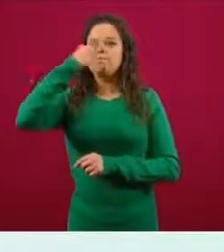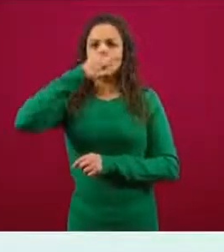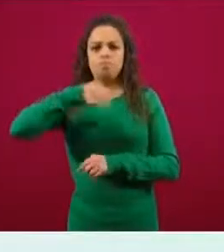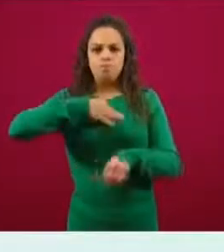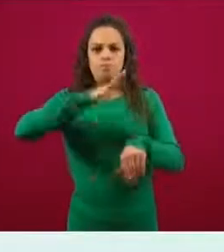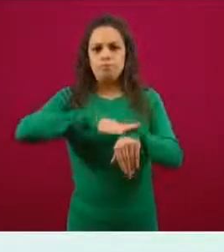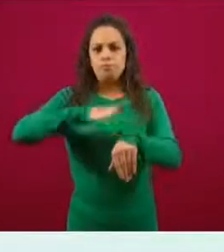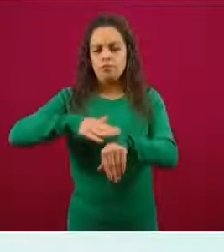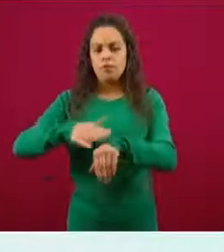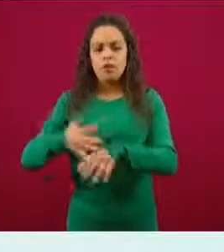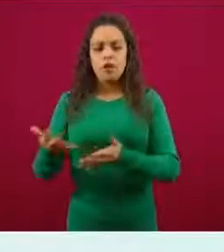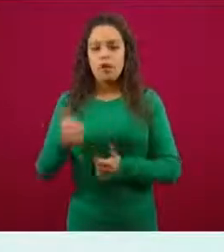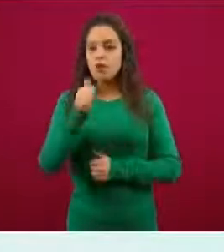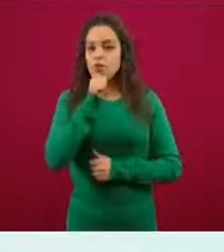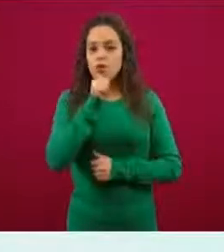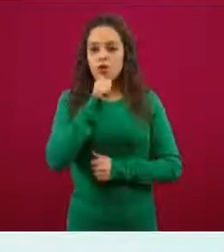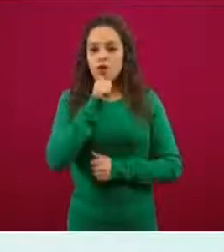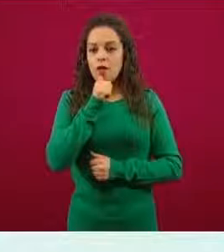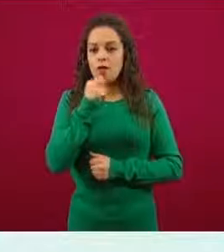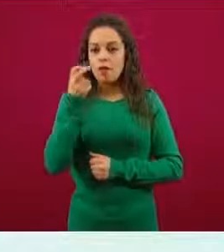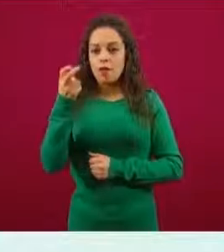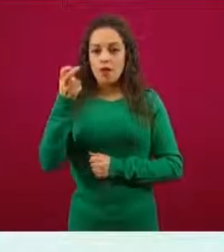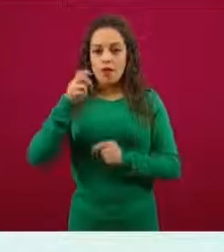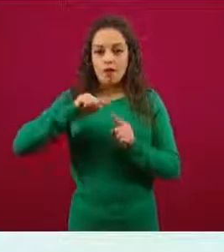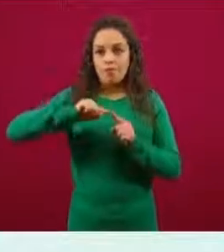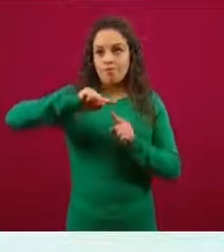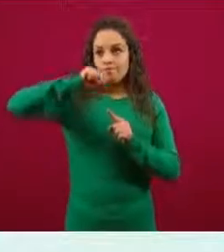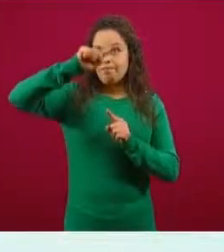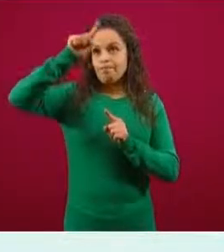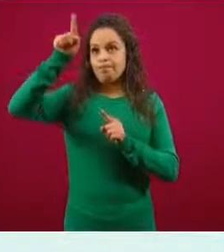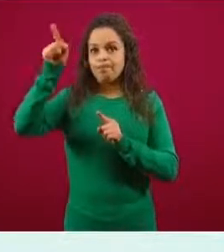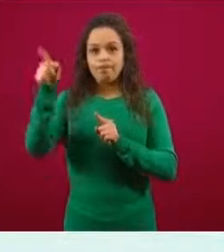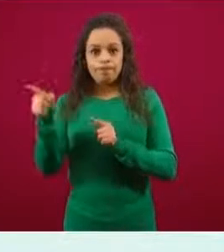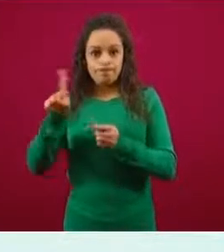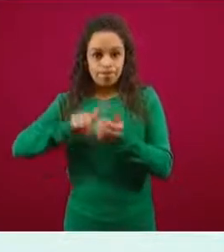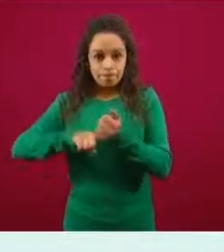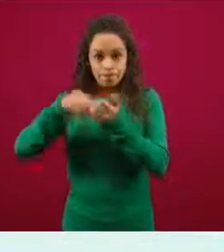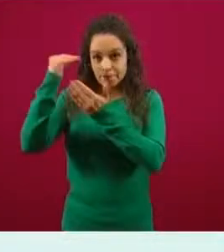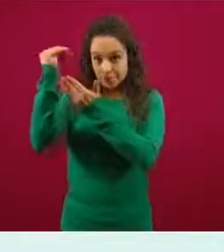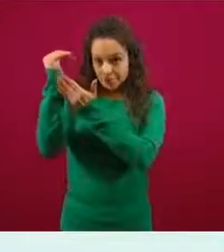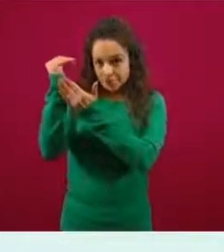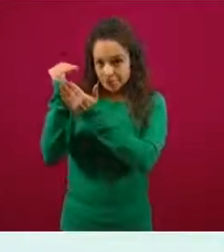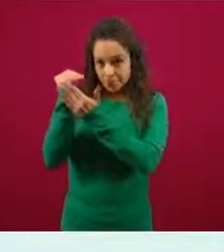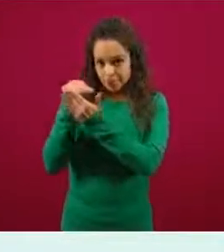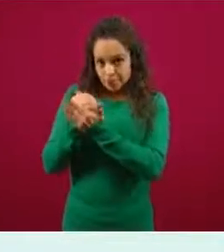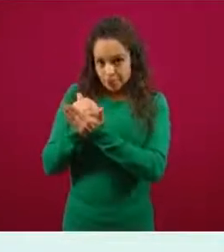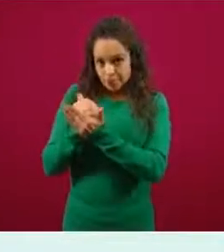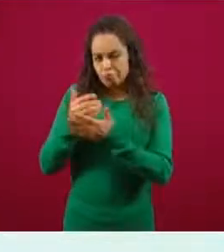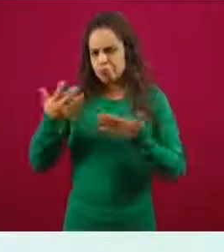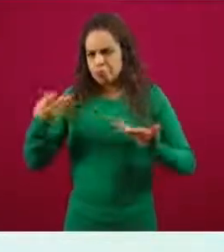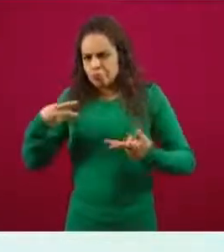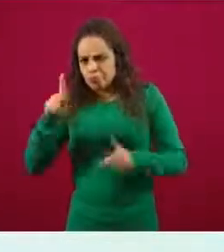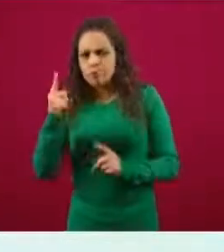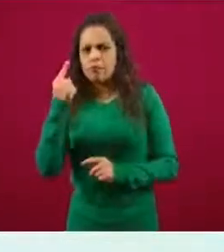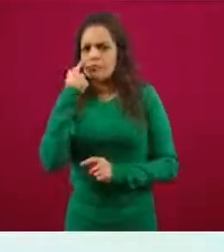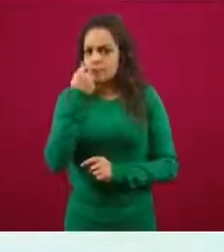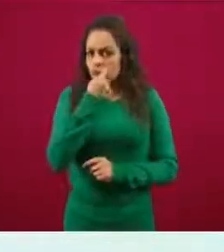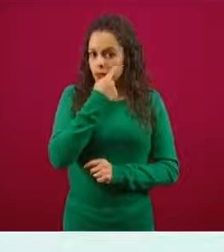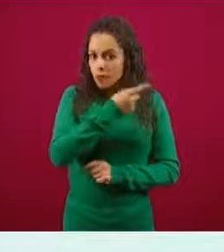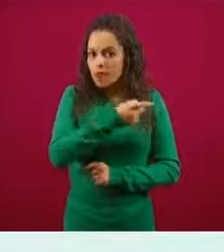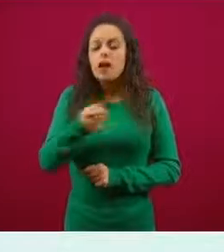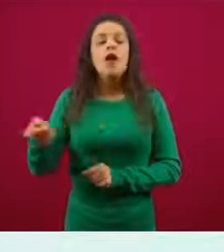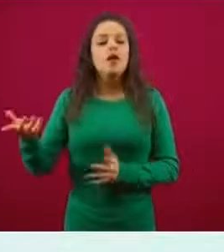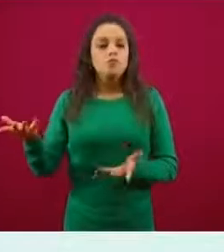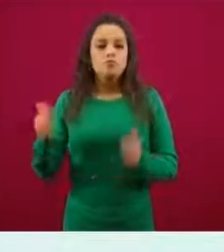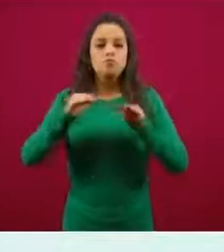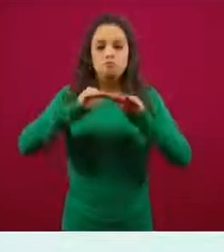observados este punto de inflexión, este punto de disminución, pero han notado ya una menor afluencia o una